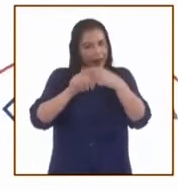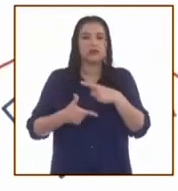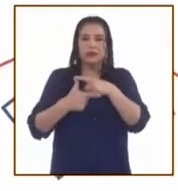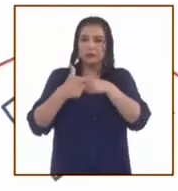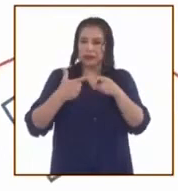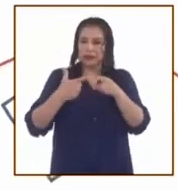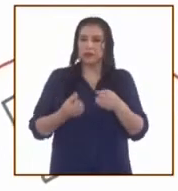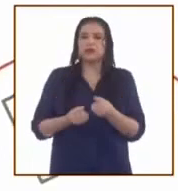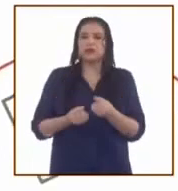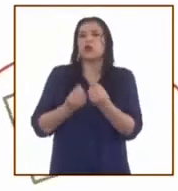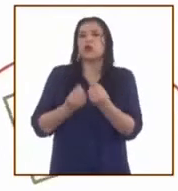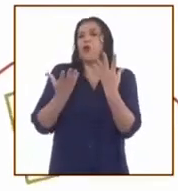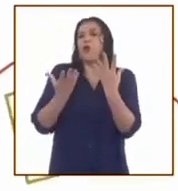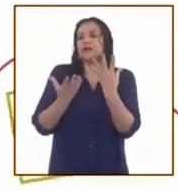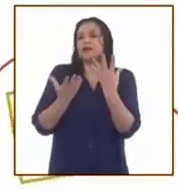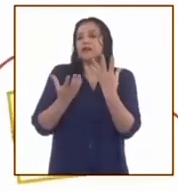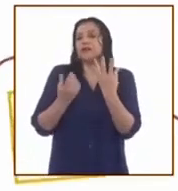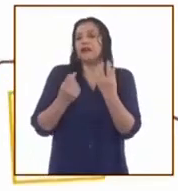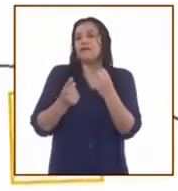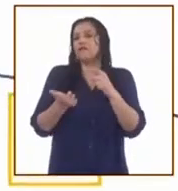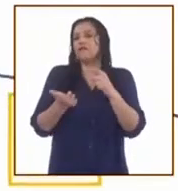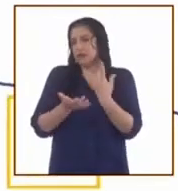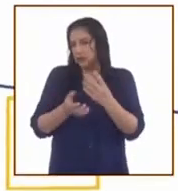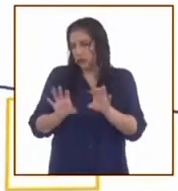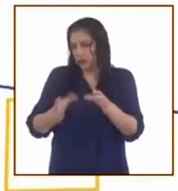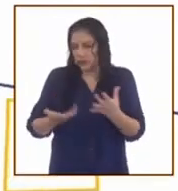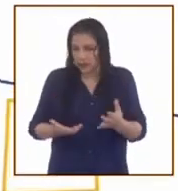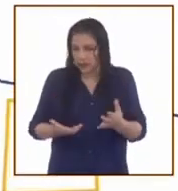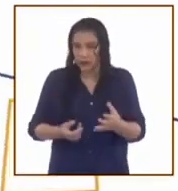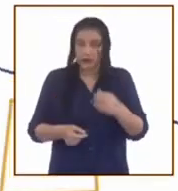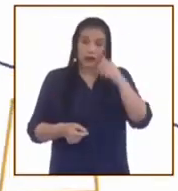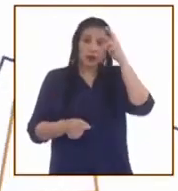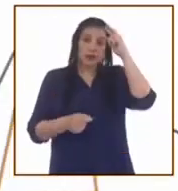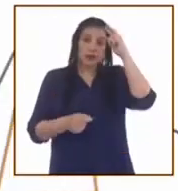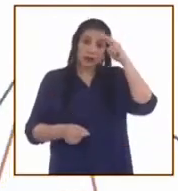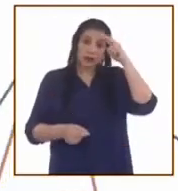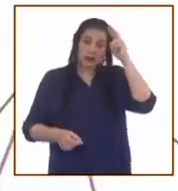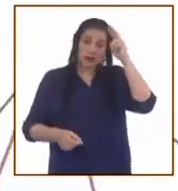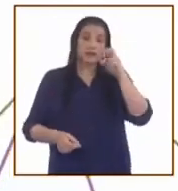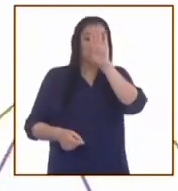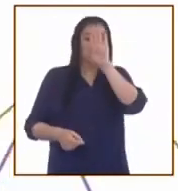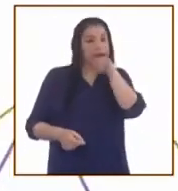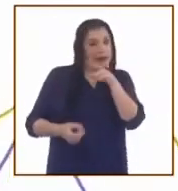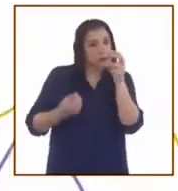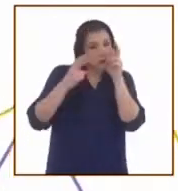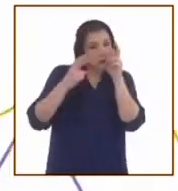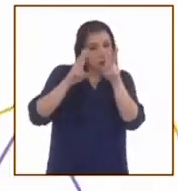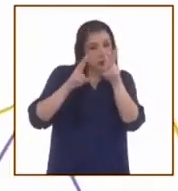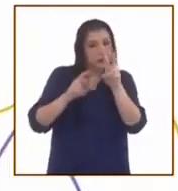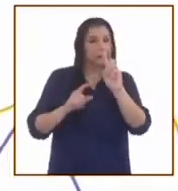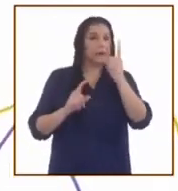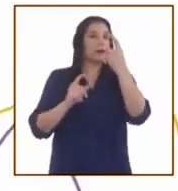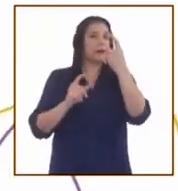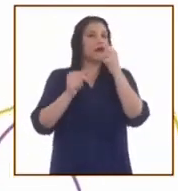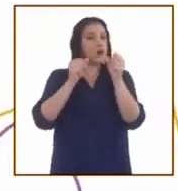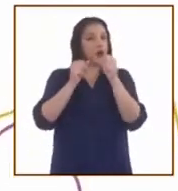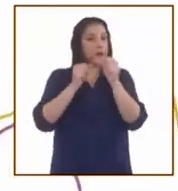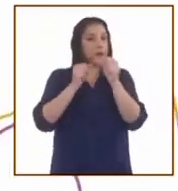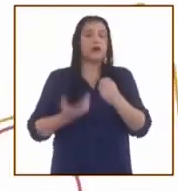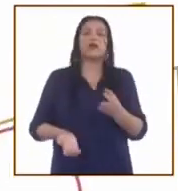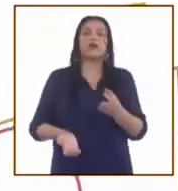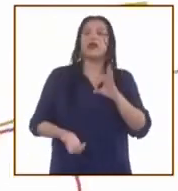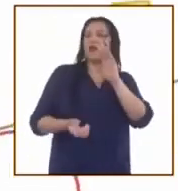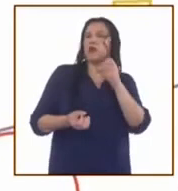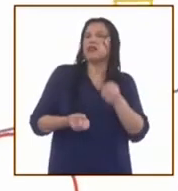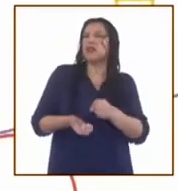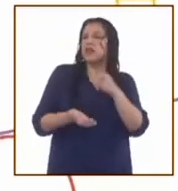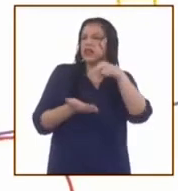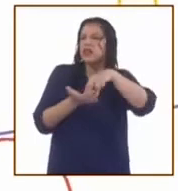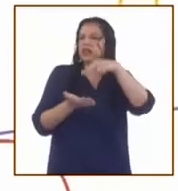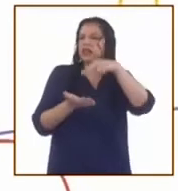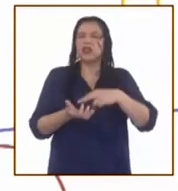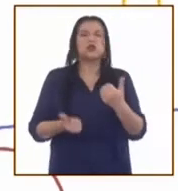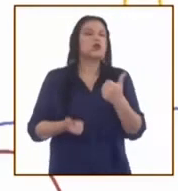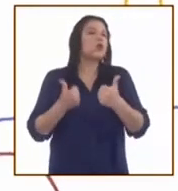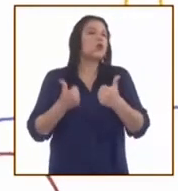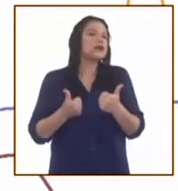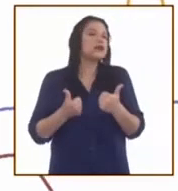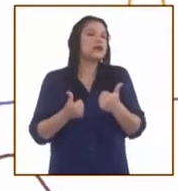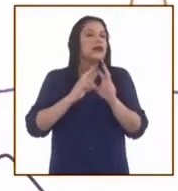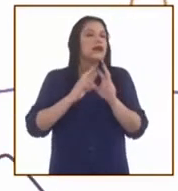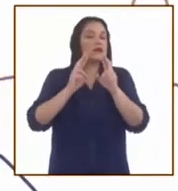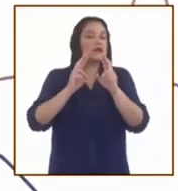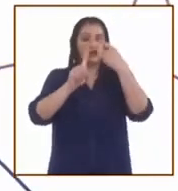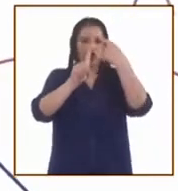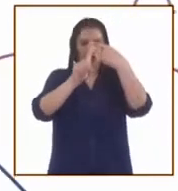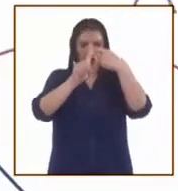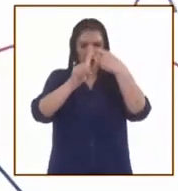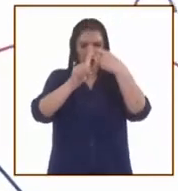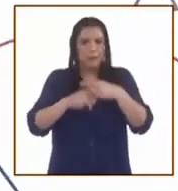dividíamos entre el número de repeticiones. Por eso, en la tabla se observa que el primer dato de la frecuencia promedio es el resultado de la suma